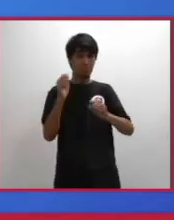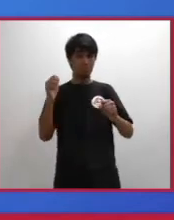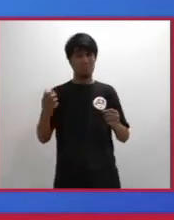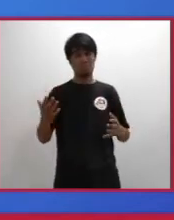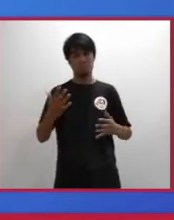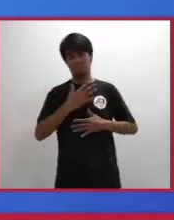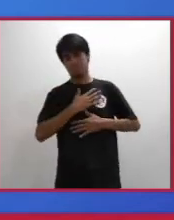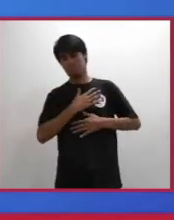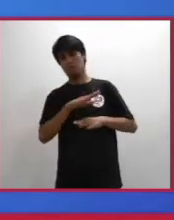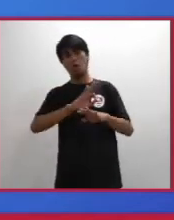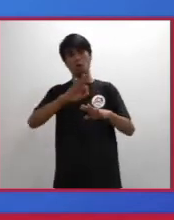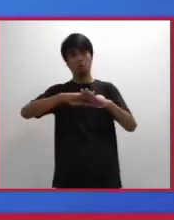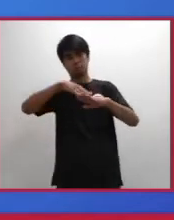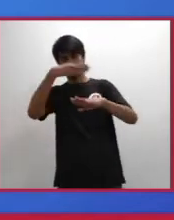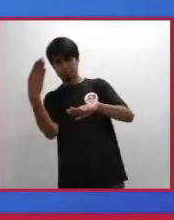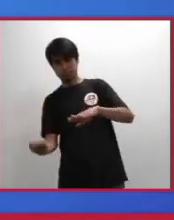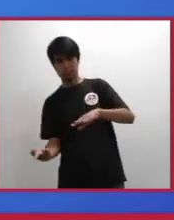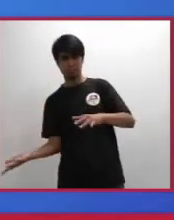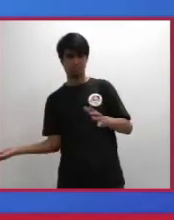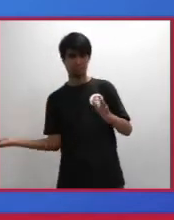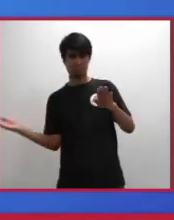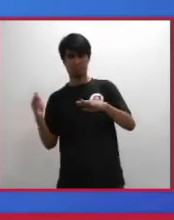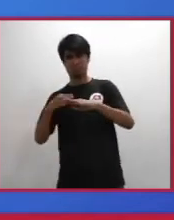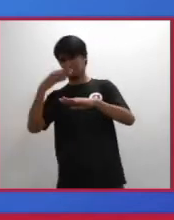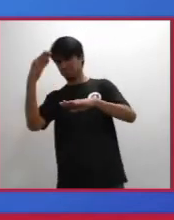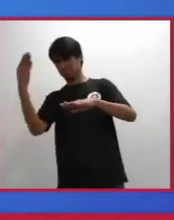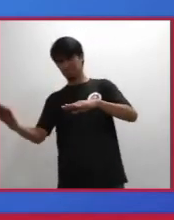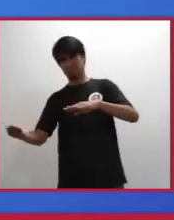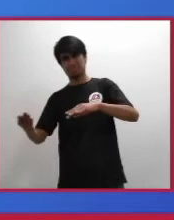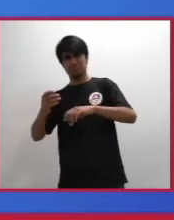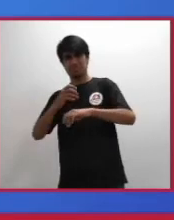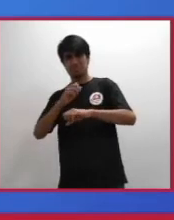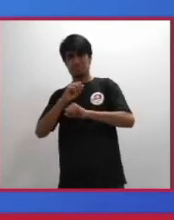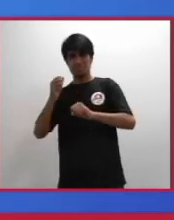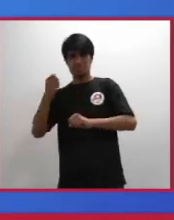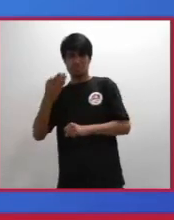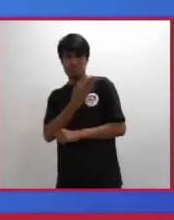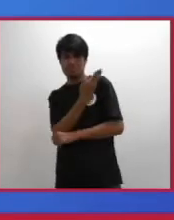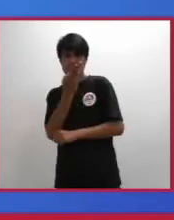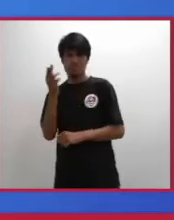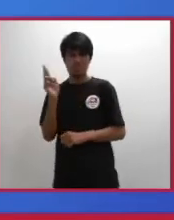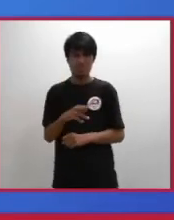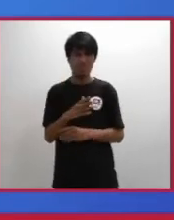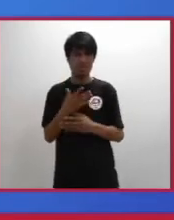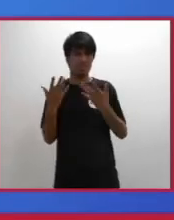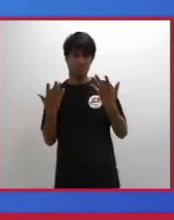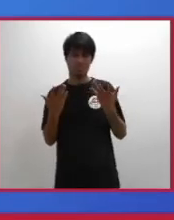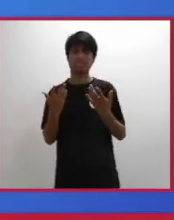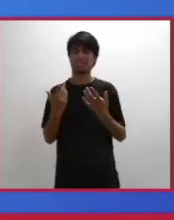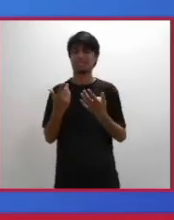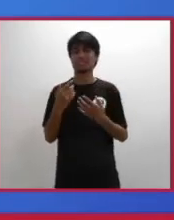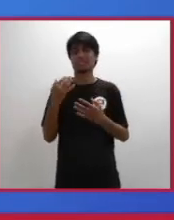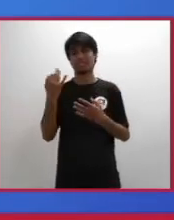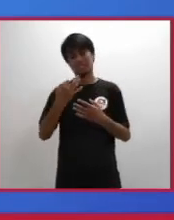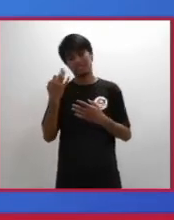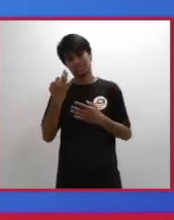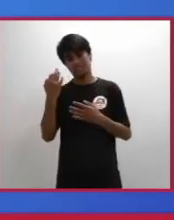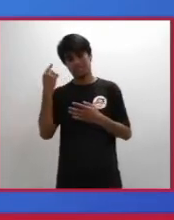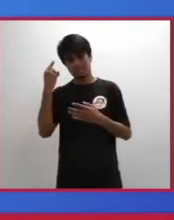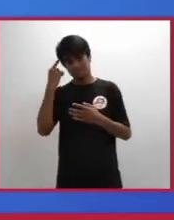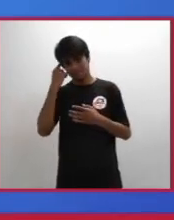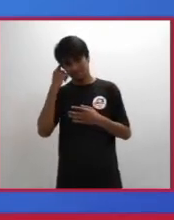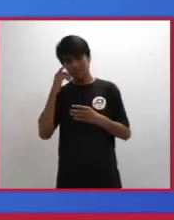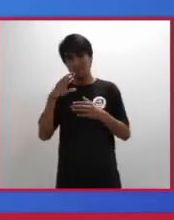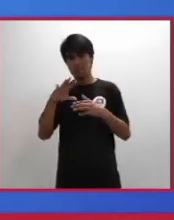se vuelque o caiga al precipicio, ¿verdad? Entonces, son situaciones de que nosotros tenemos